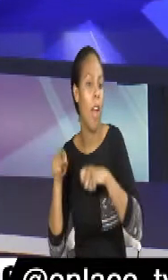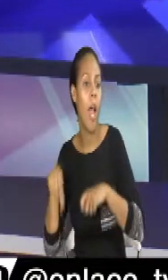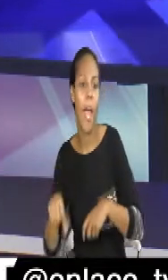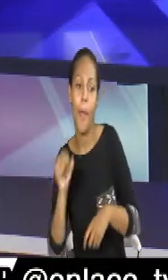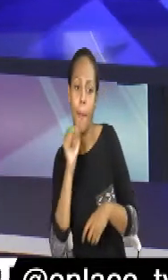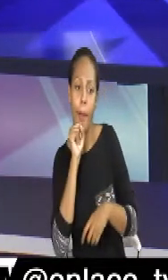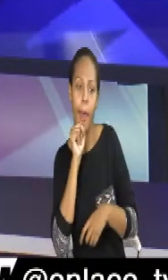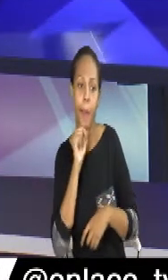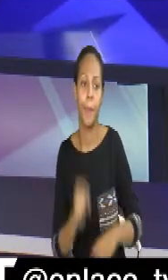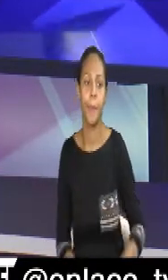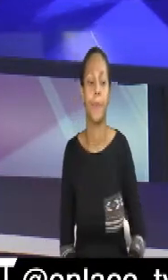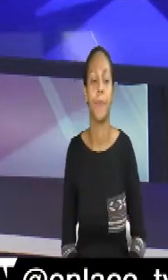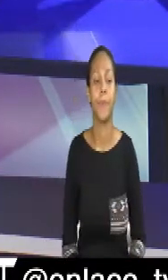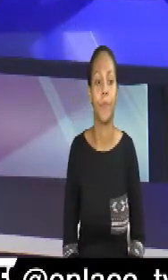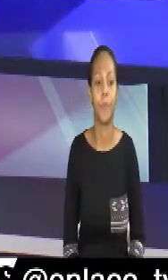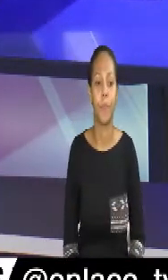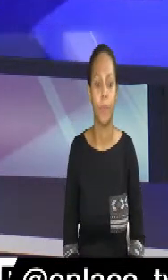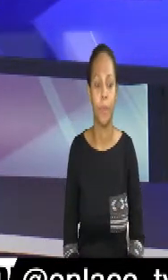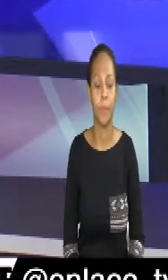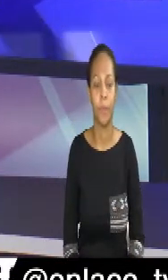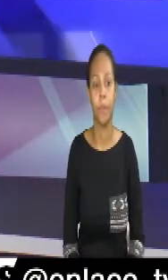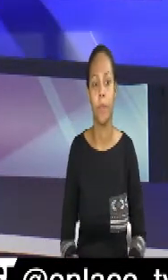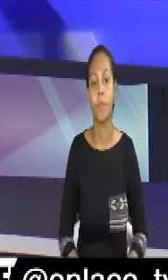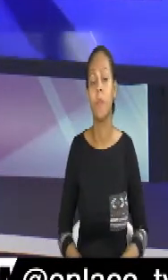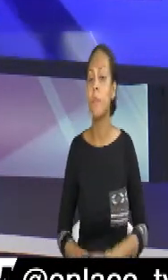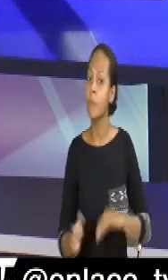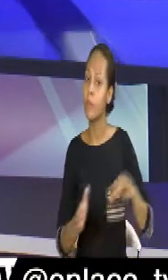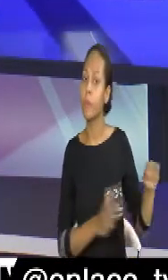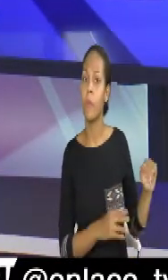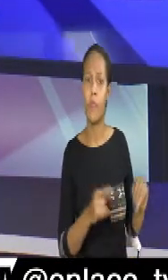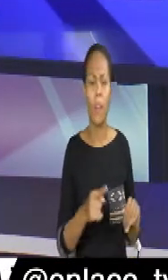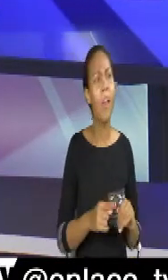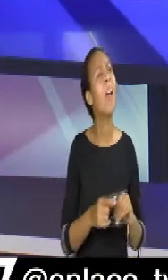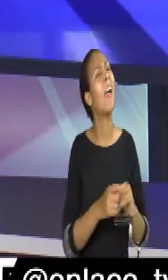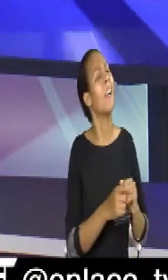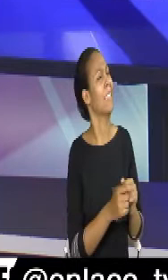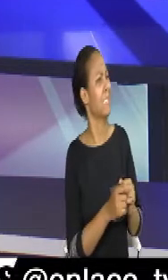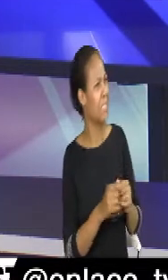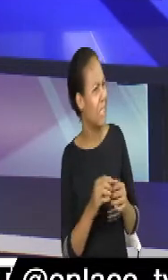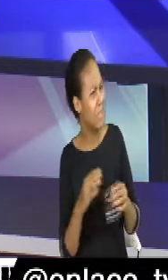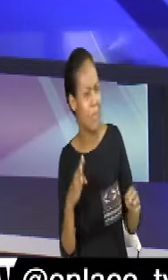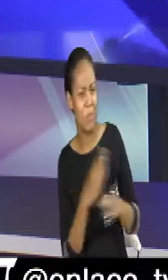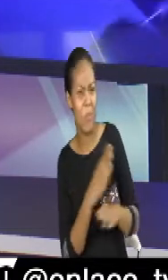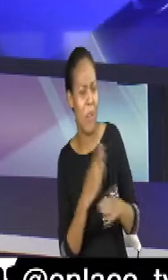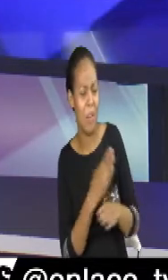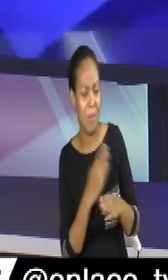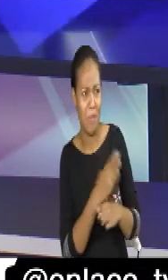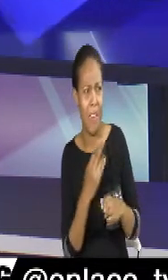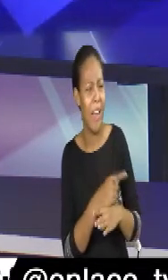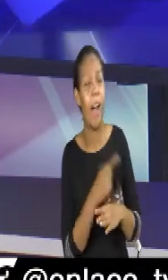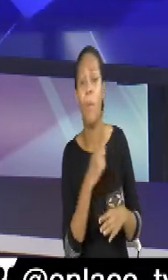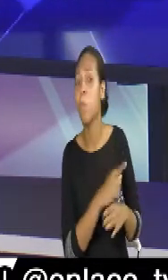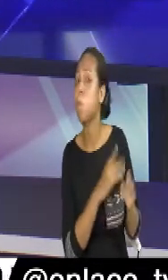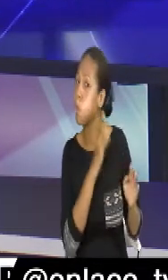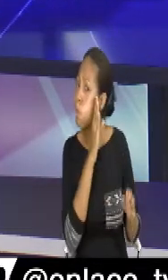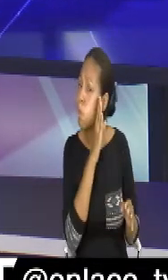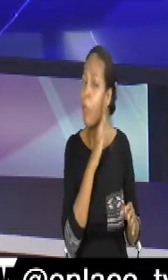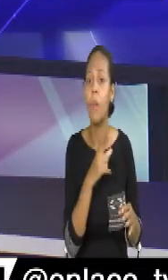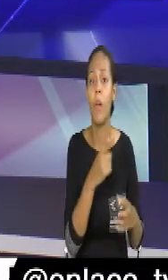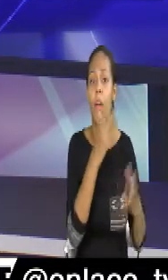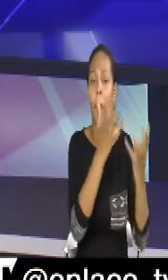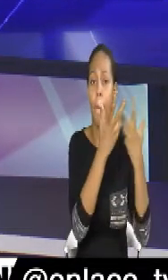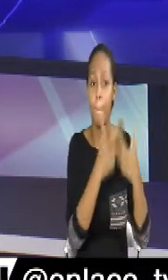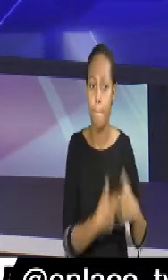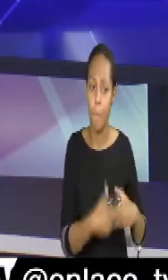Fallas en los procesos petroquímicos de la refinería de Barranca Bermeja provocaron una emergencia que, según Ecopetrol, fue superada, siendo hasta ahora la operación normal en este